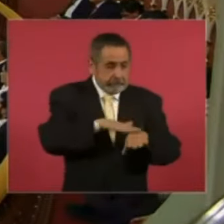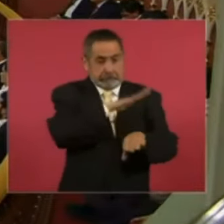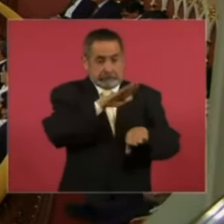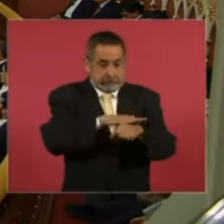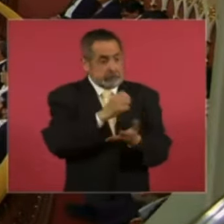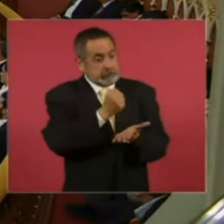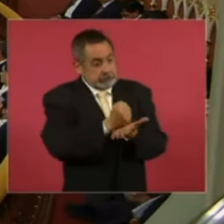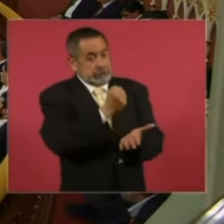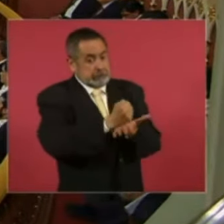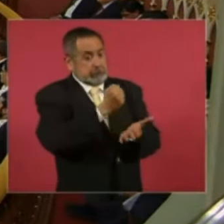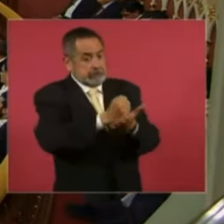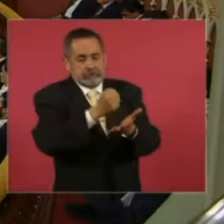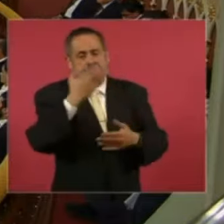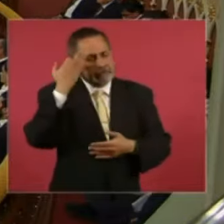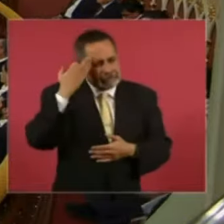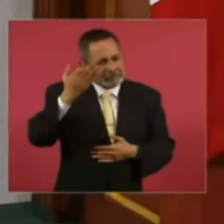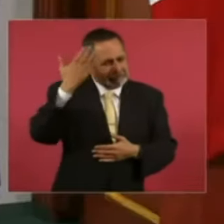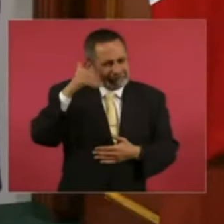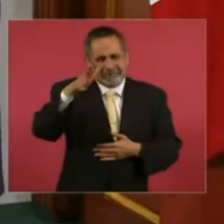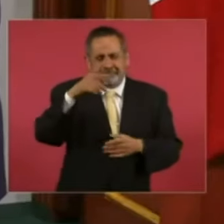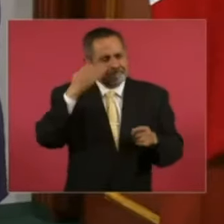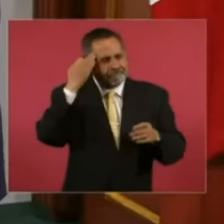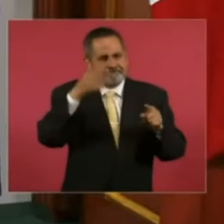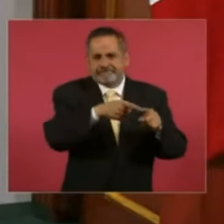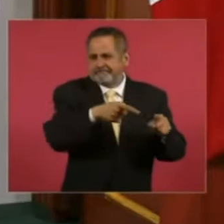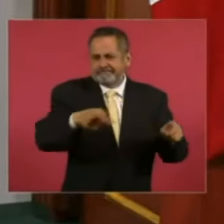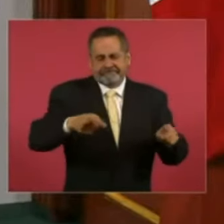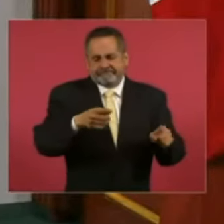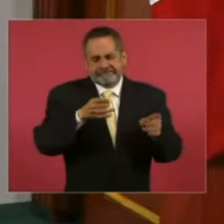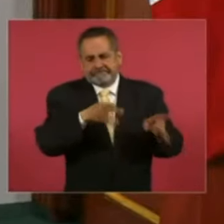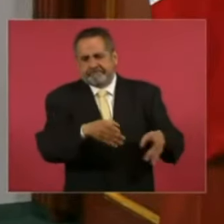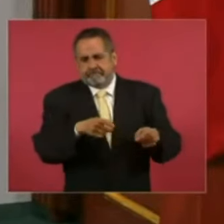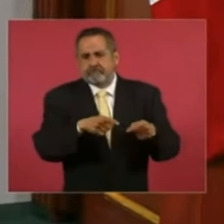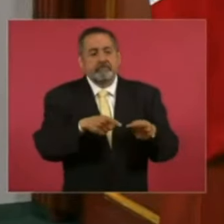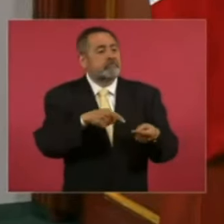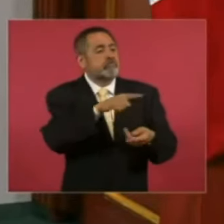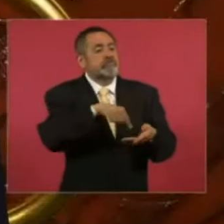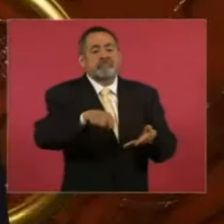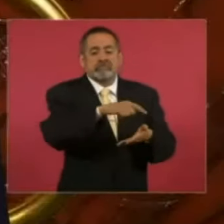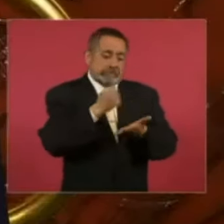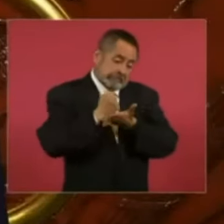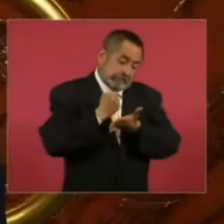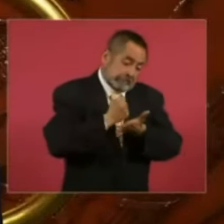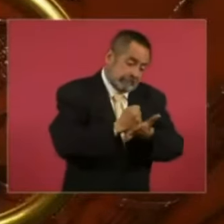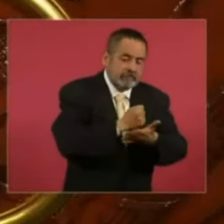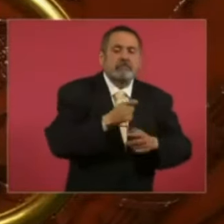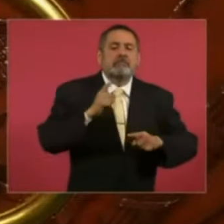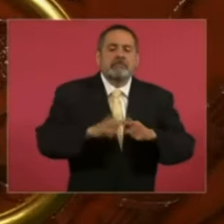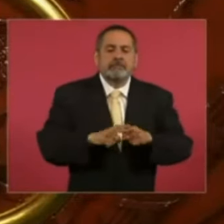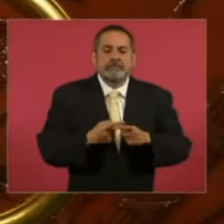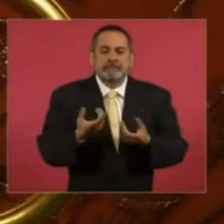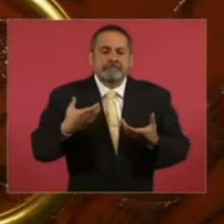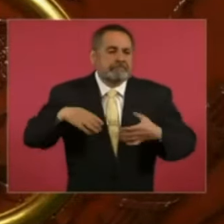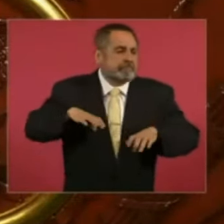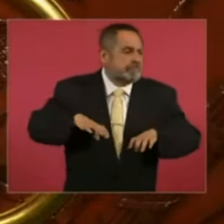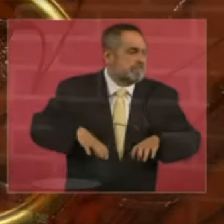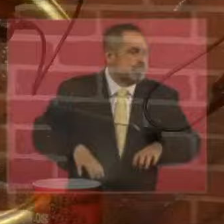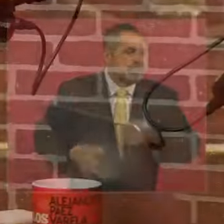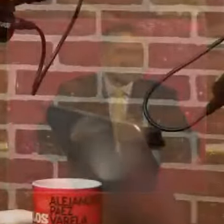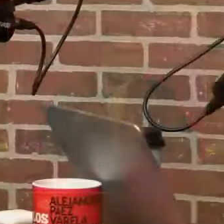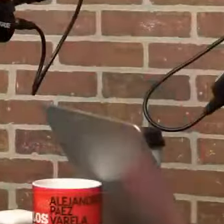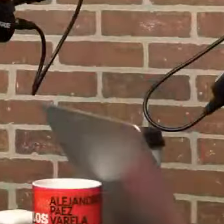como sujetos de derecho público, atendiéndolos de manera preferente.